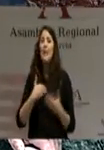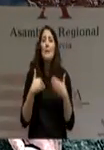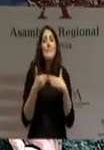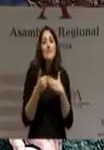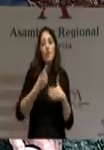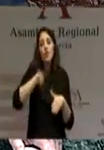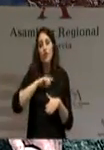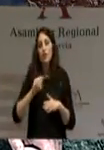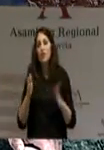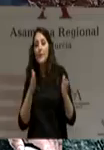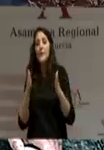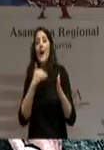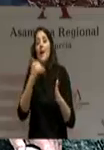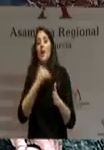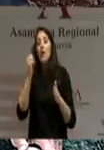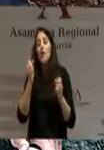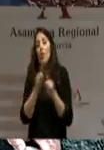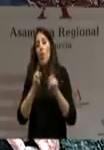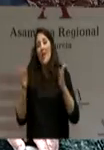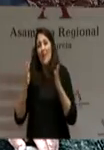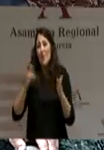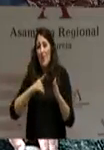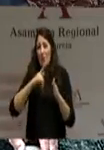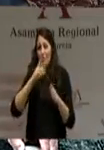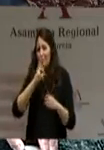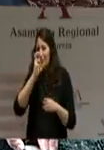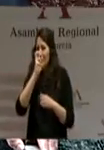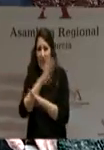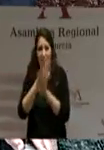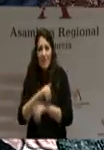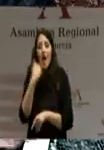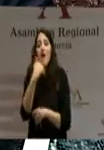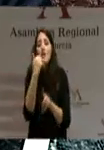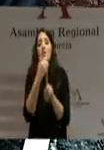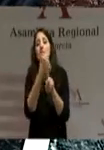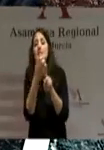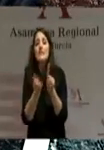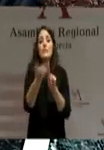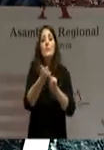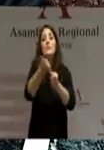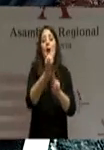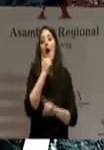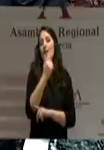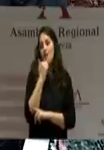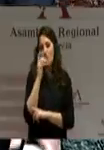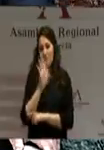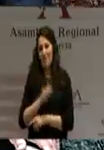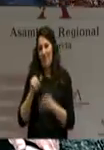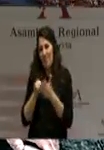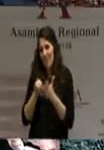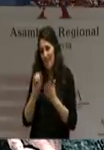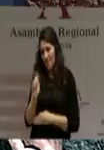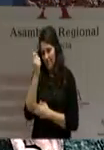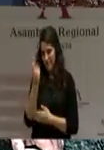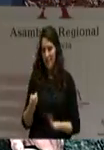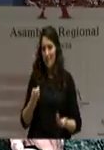menos atisbar algún tipo de luz al final del túnel de la dramática situación que padecen los ciudadanos de la región de Murcia. Alternativas que pasan por una